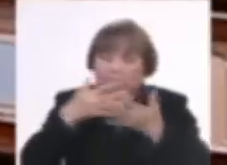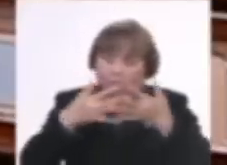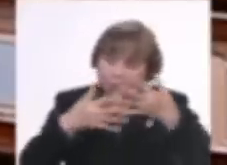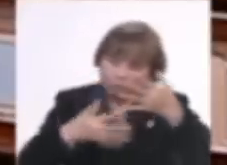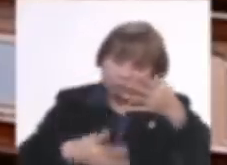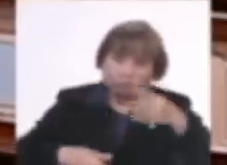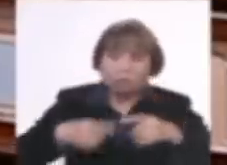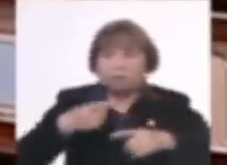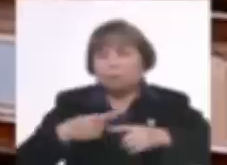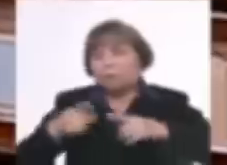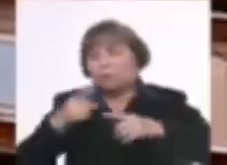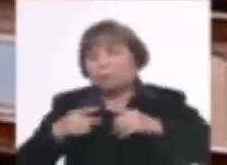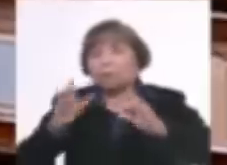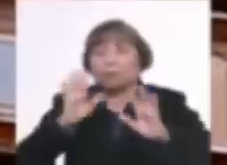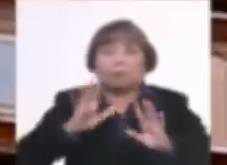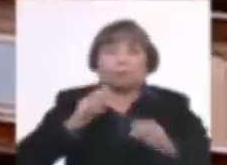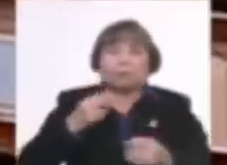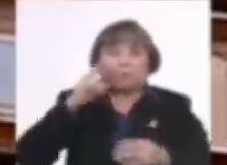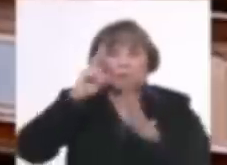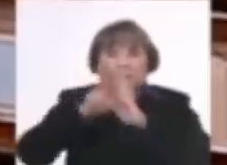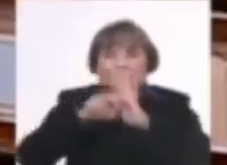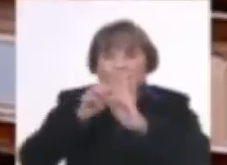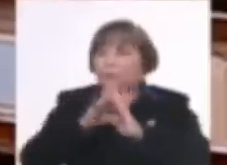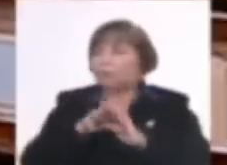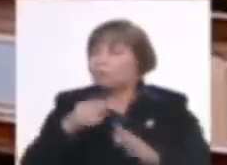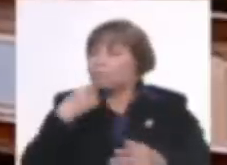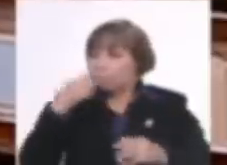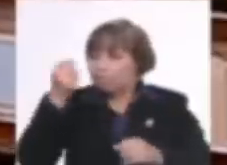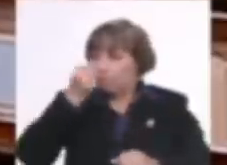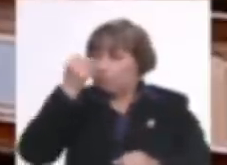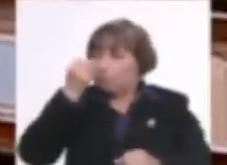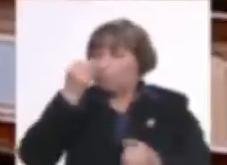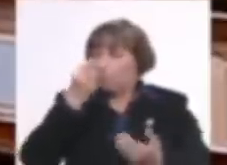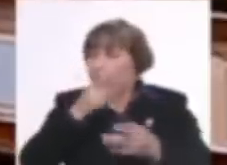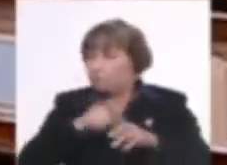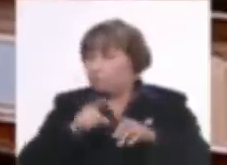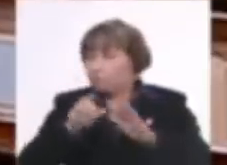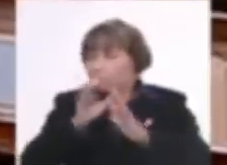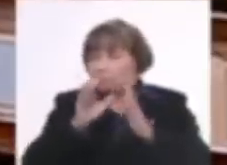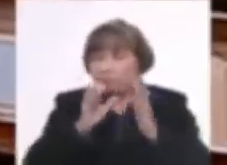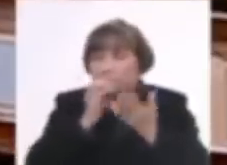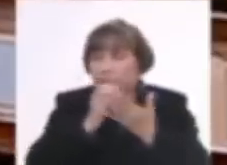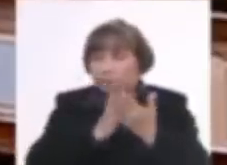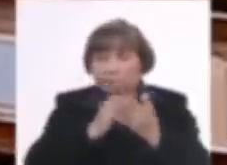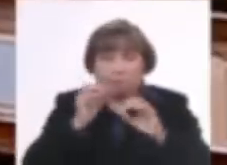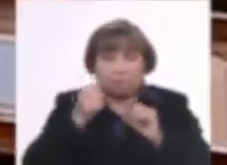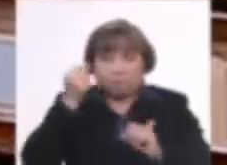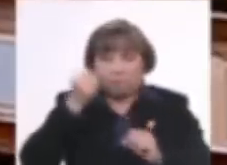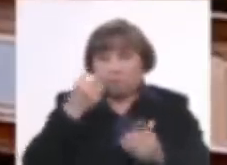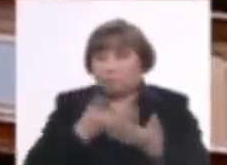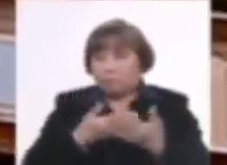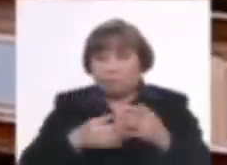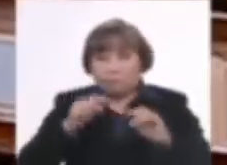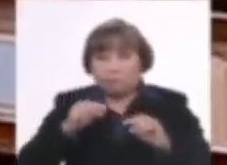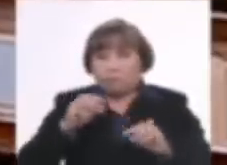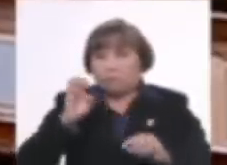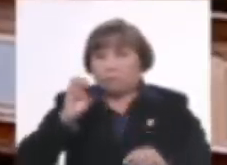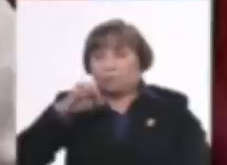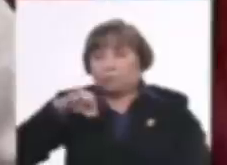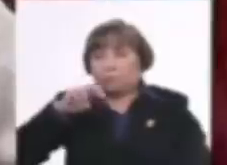ahí según el video, ¿se logró algún contrato? ¿Ganó la empresa algo,